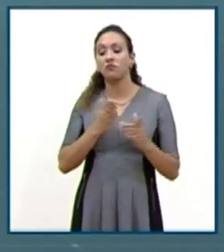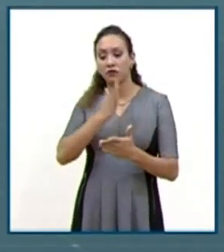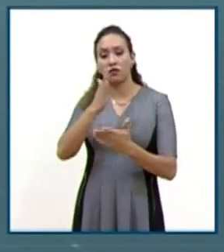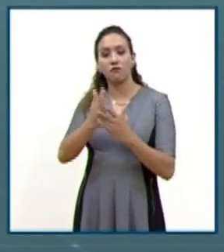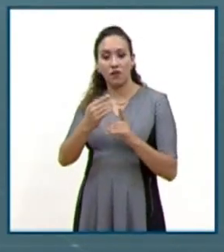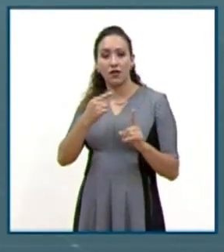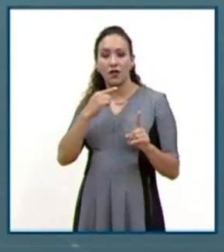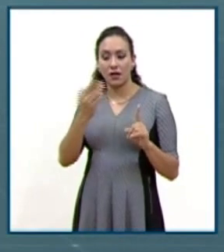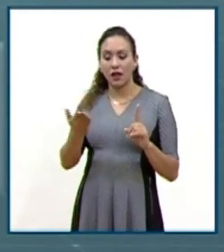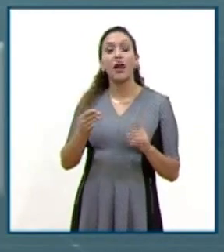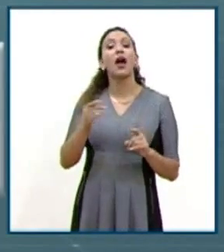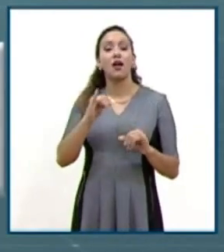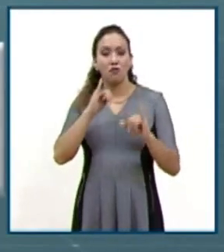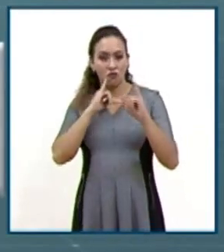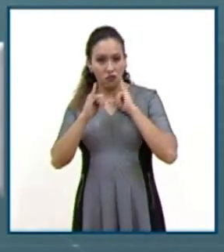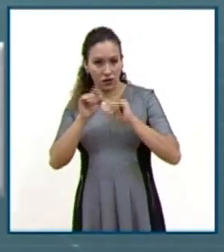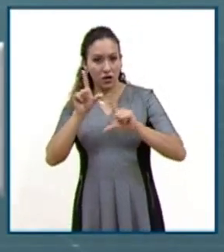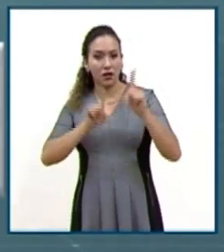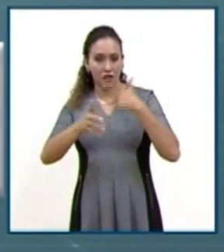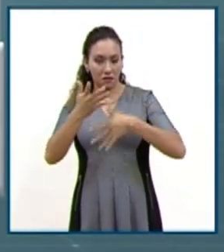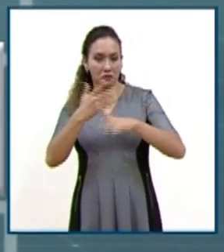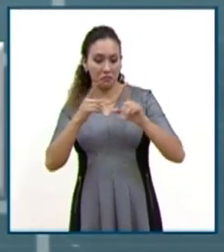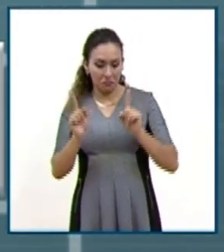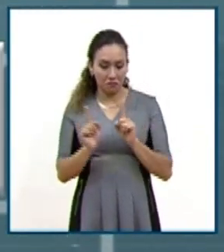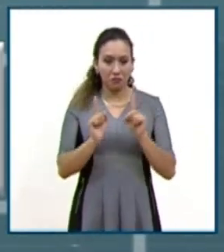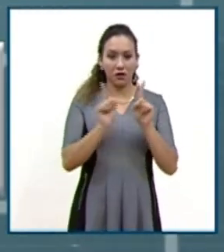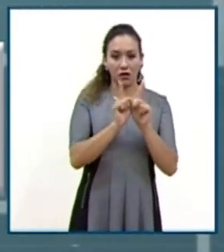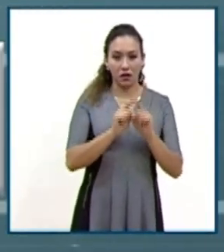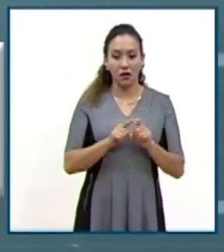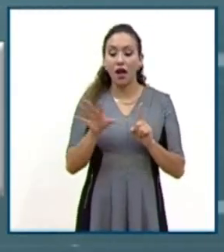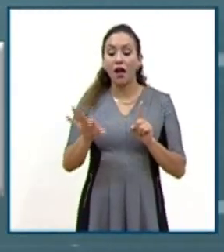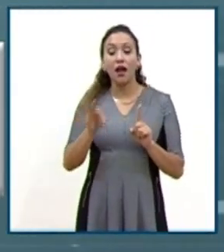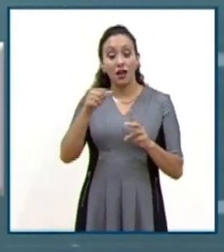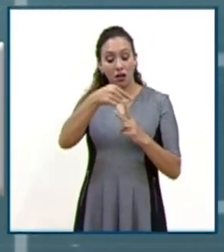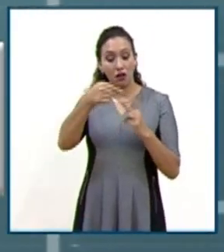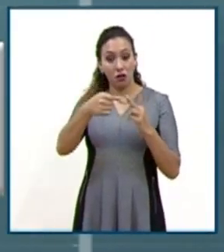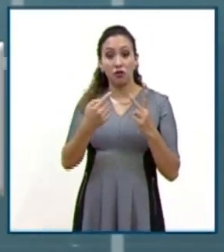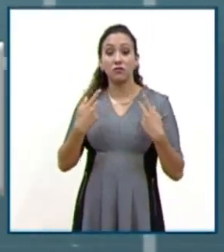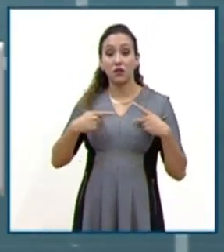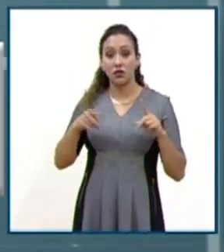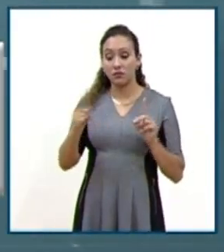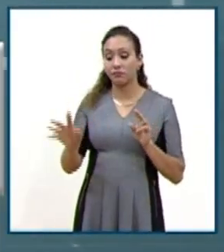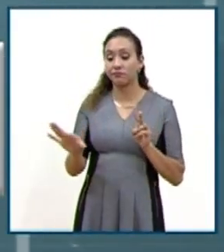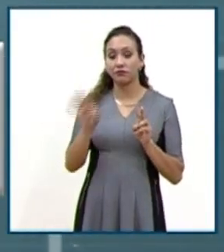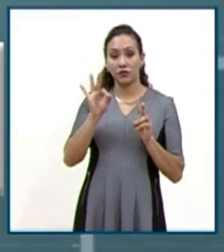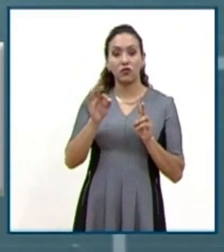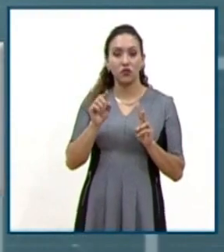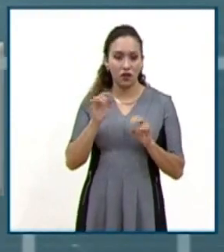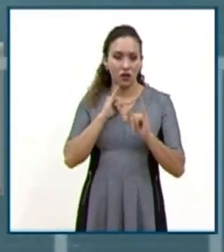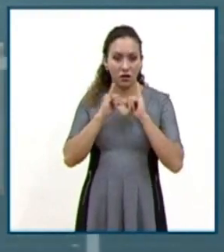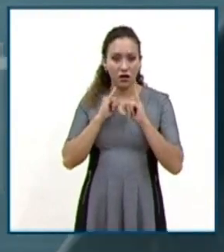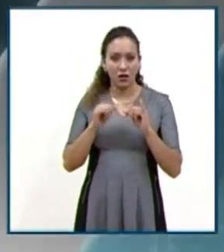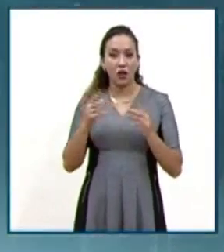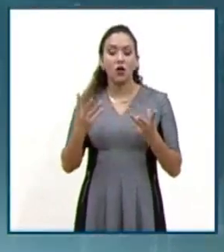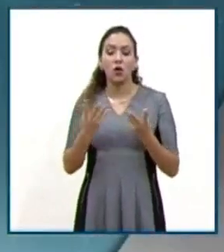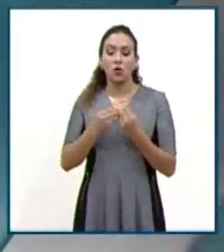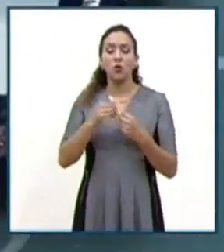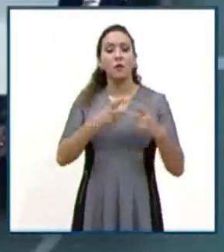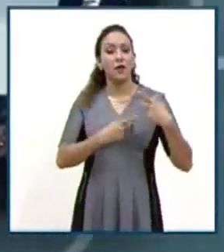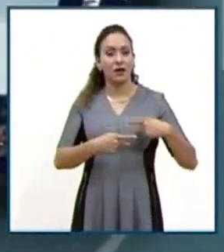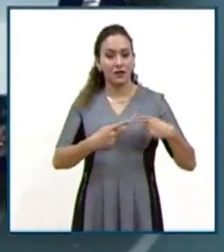En Quintana Roo asumieron su cargo 3 personas electas por sus comunidades originarias para formar parte del Consejo de la Judicatura